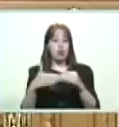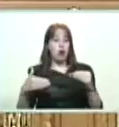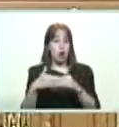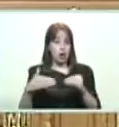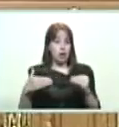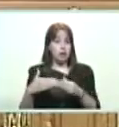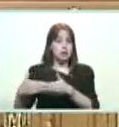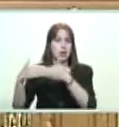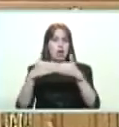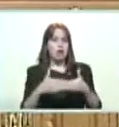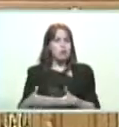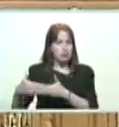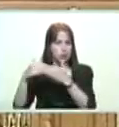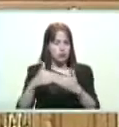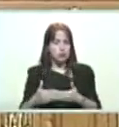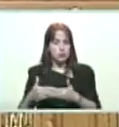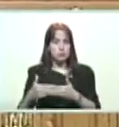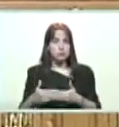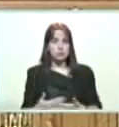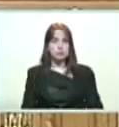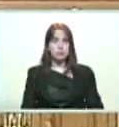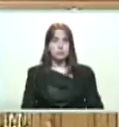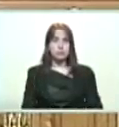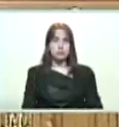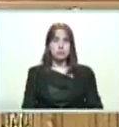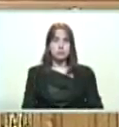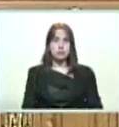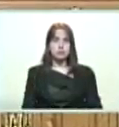los Estados Unidos de Norteamérica.